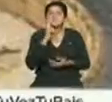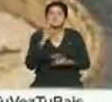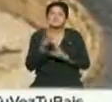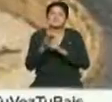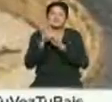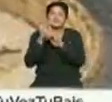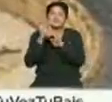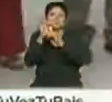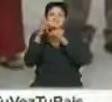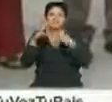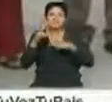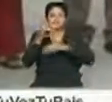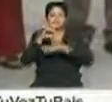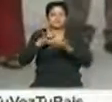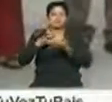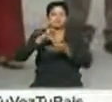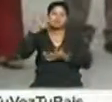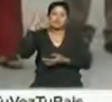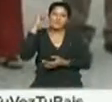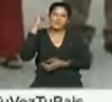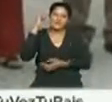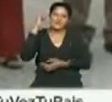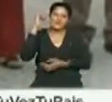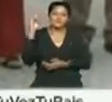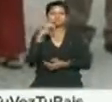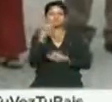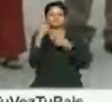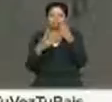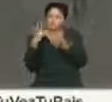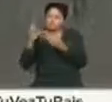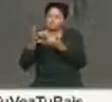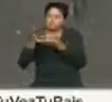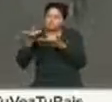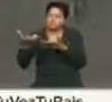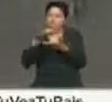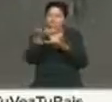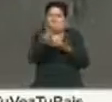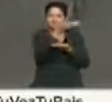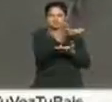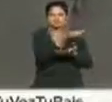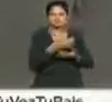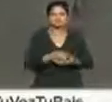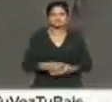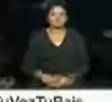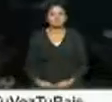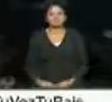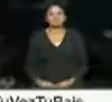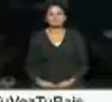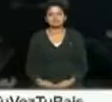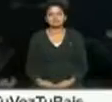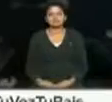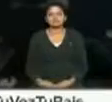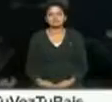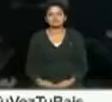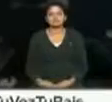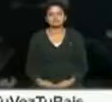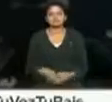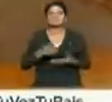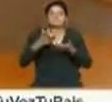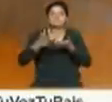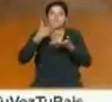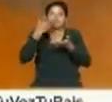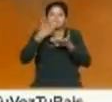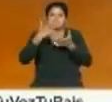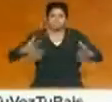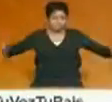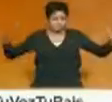de Quito y Riobamba, la organización de un congreso nacional y de una feria de la quinoa, así como la elaboración de la sopa más grande